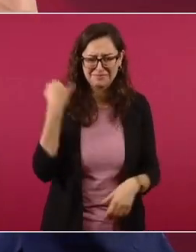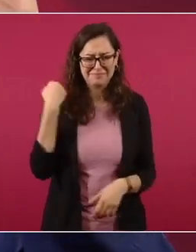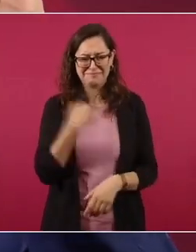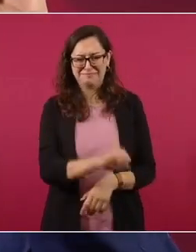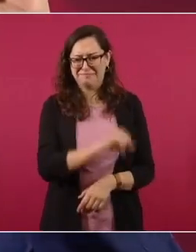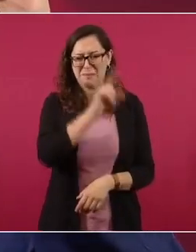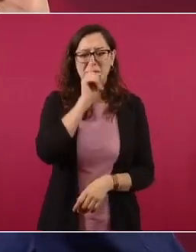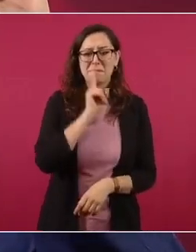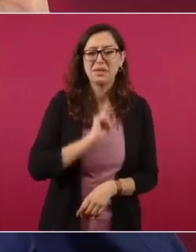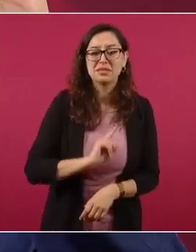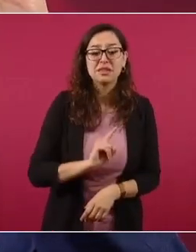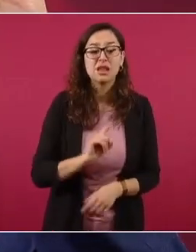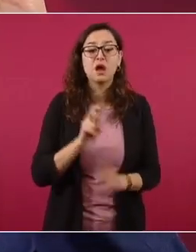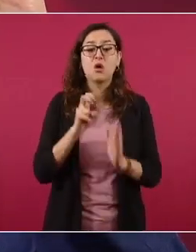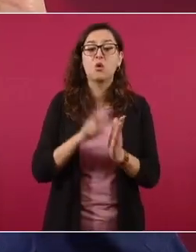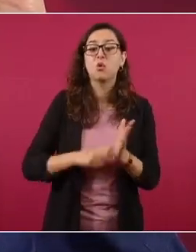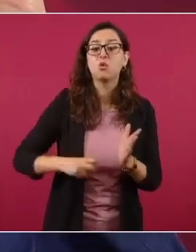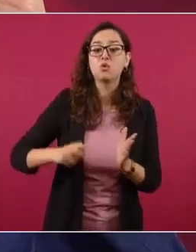al INE.